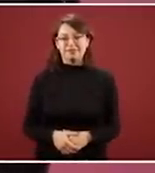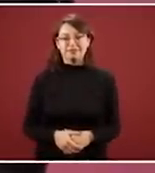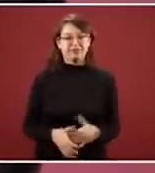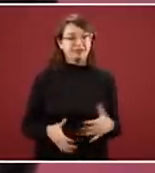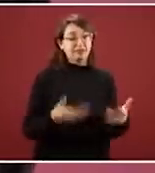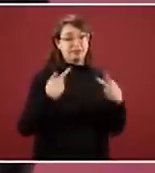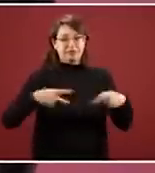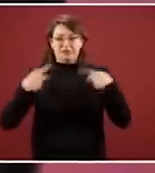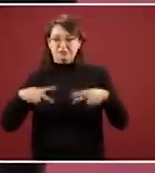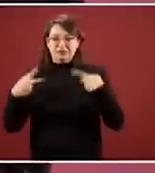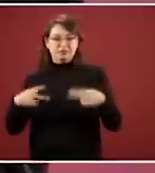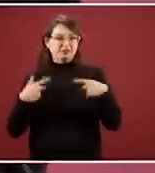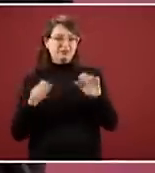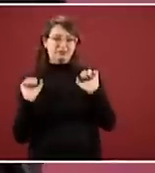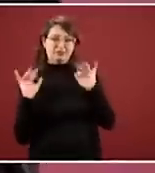jalan